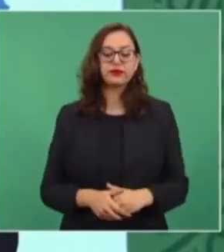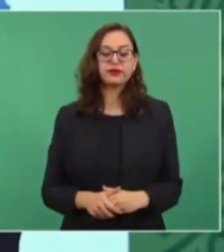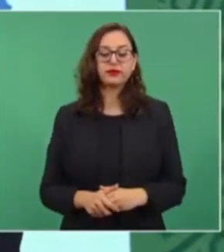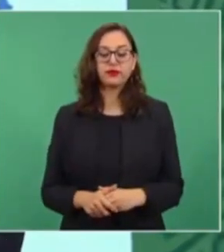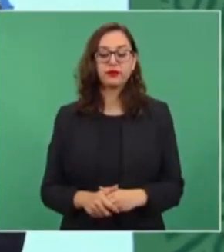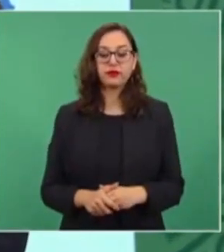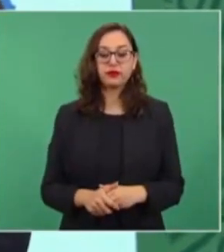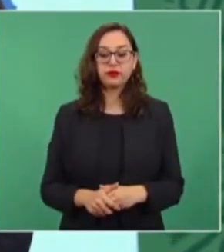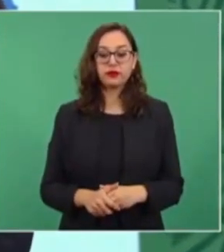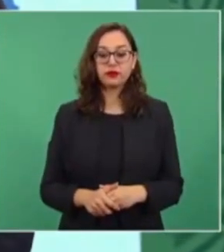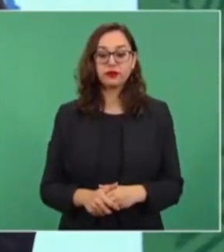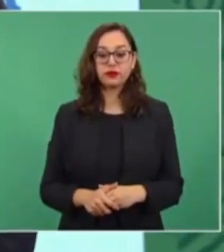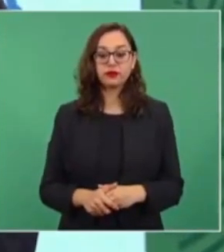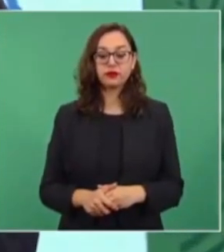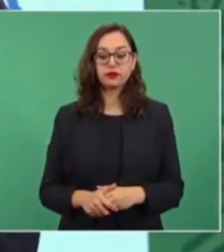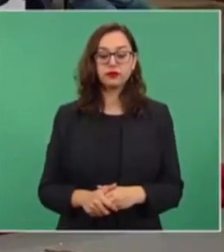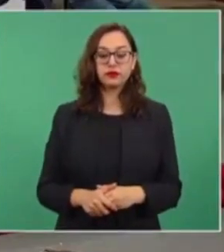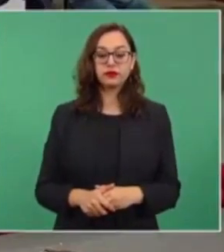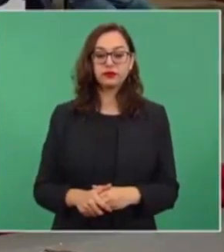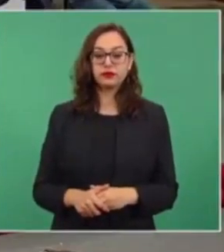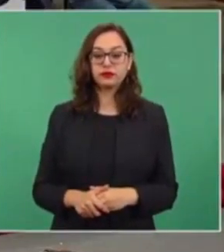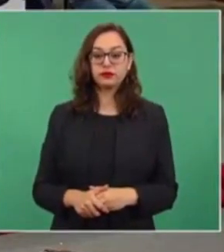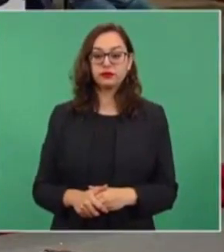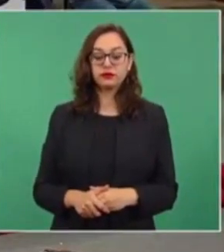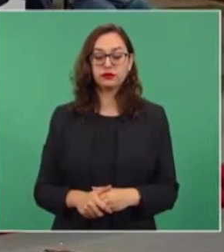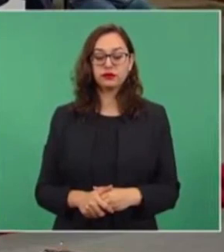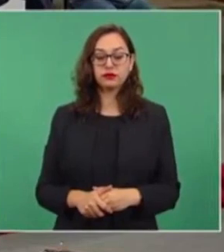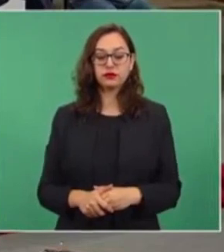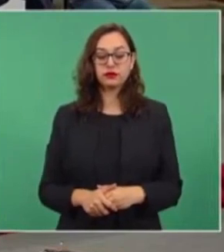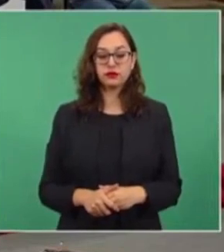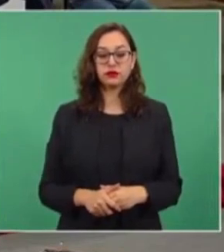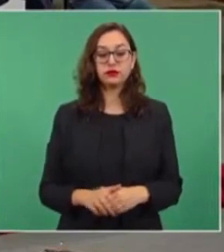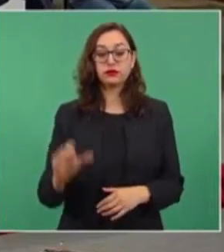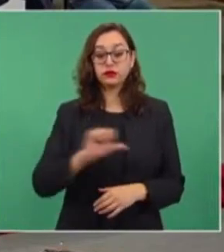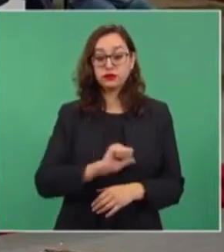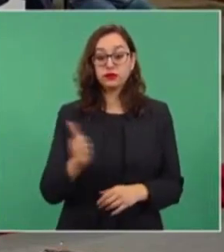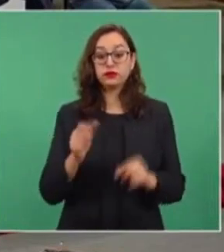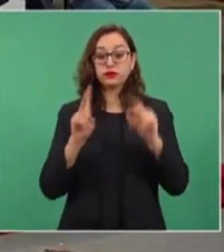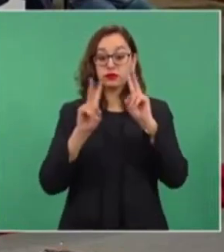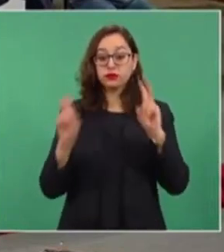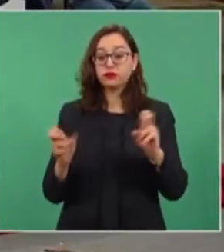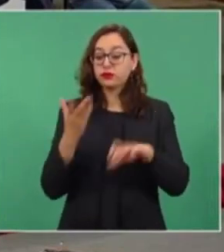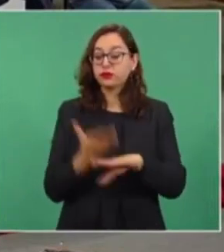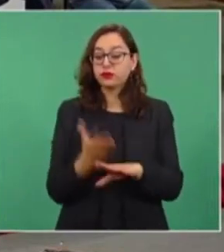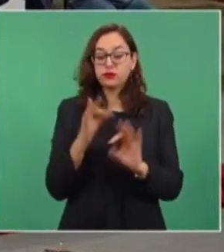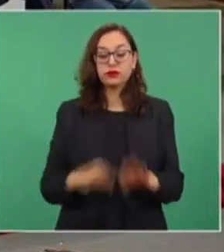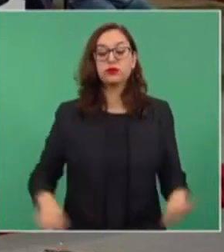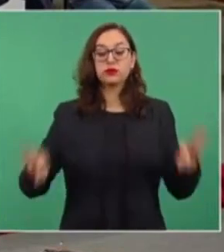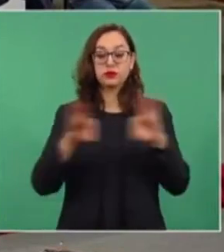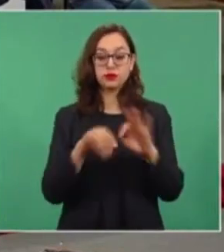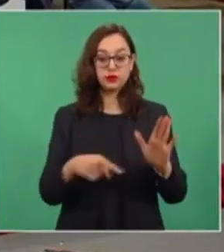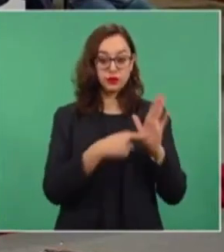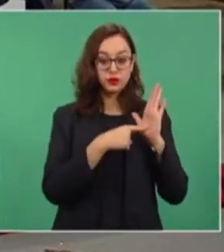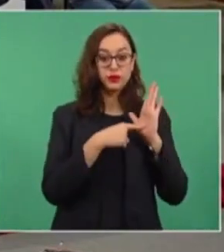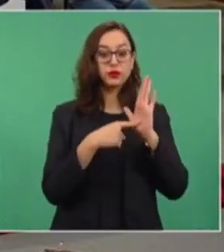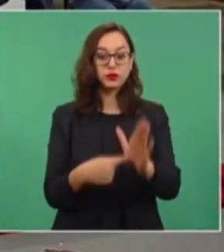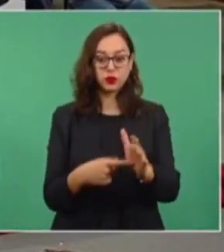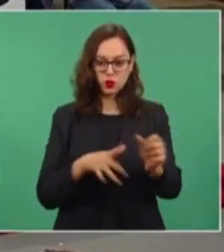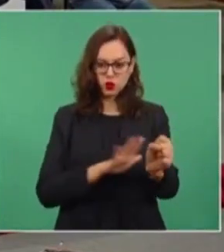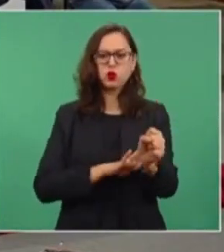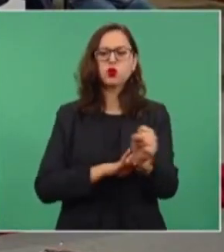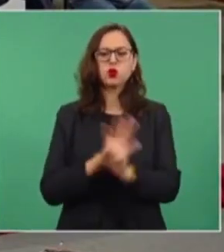Otra cuestión que es importante destacar es de que